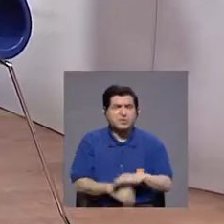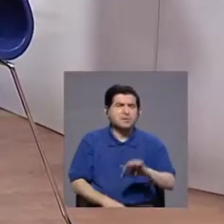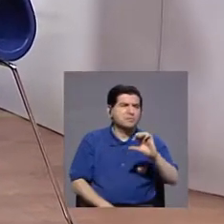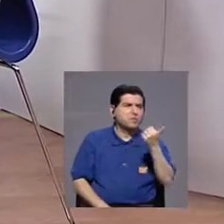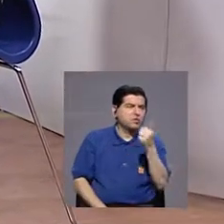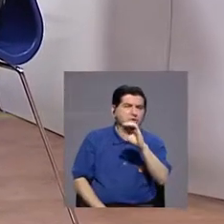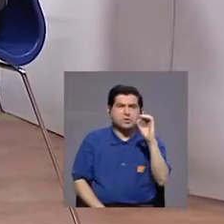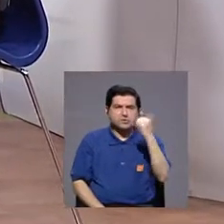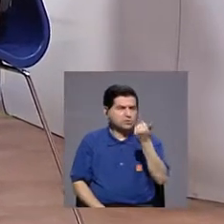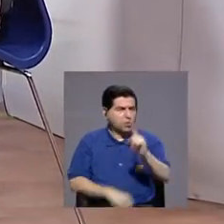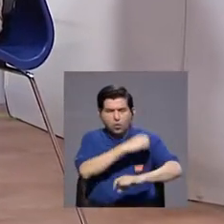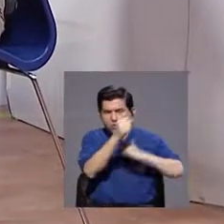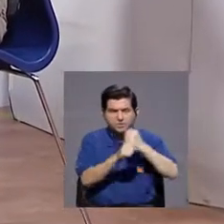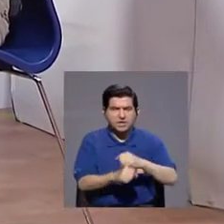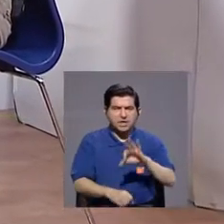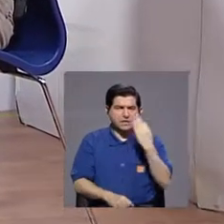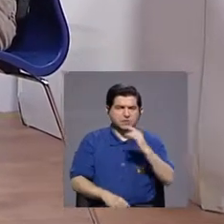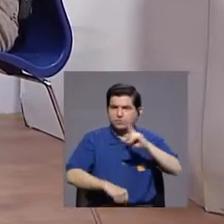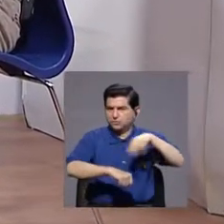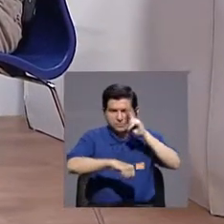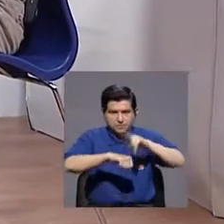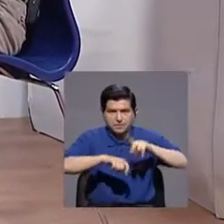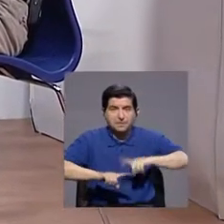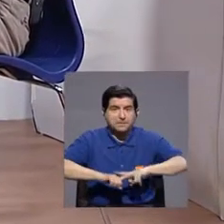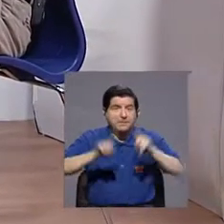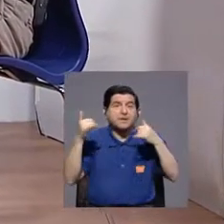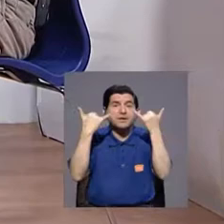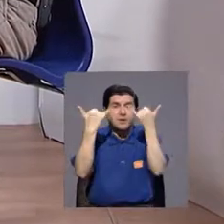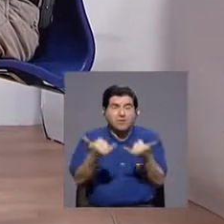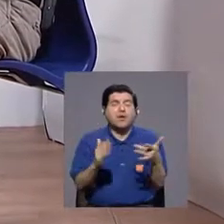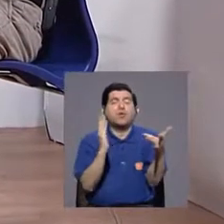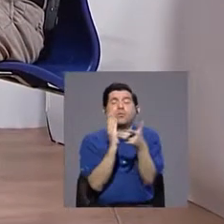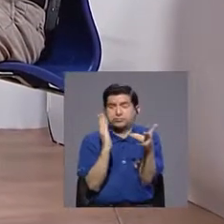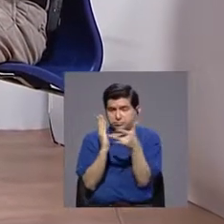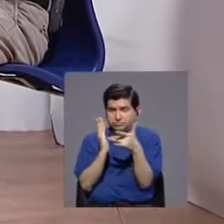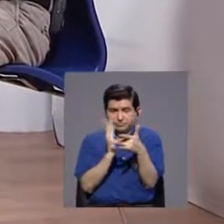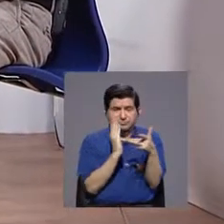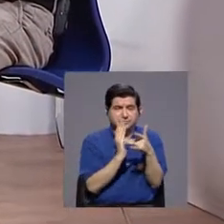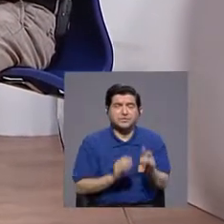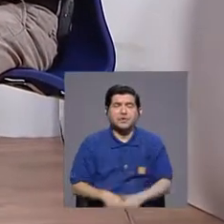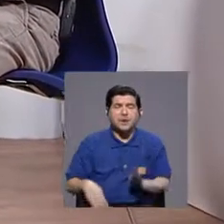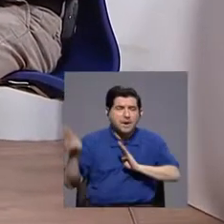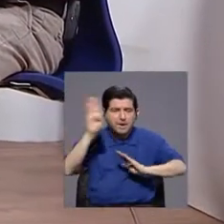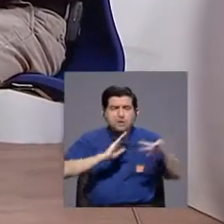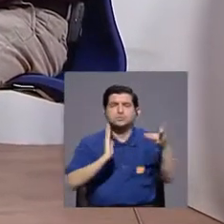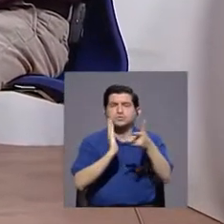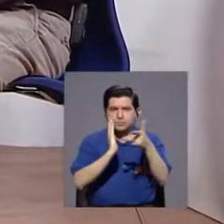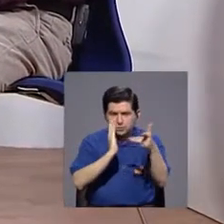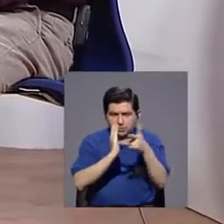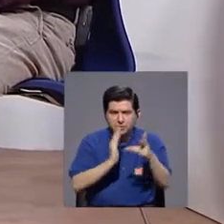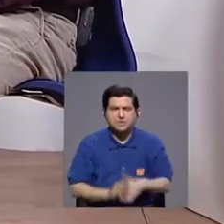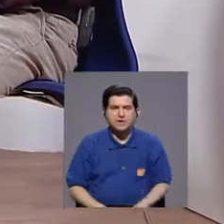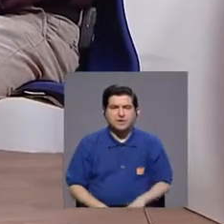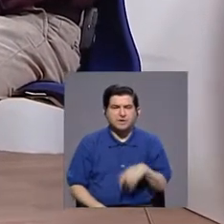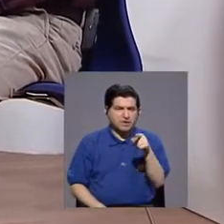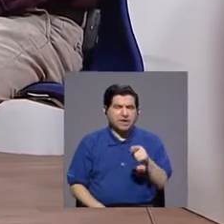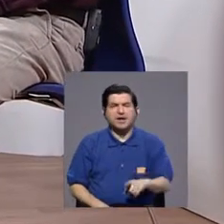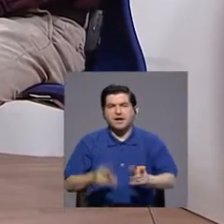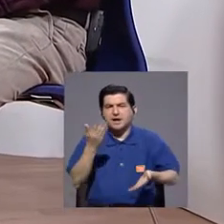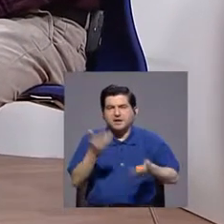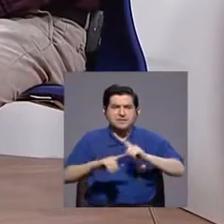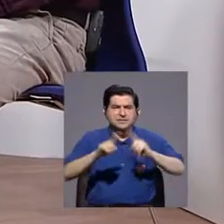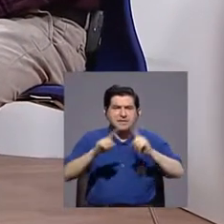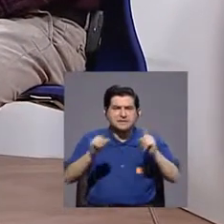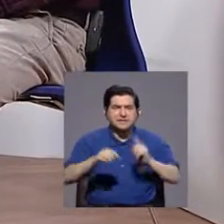por métodos convencionales verdad pero ahora hay muchas técnicas las técnicas biotecnológicas la de montaje nes y dirigida